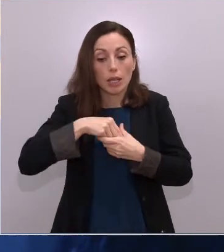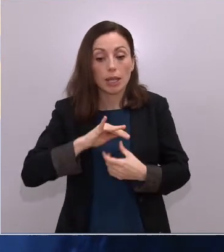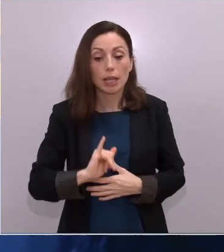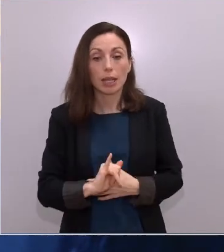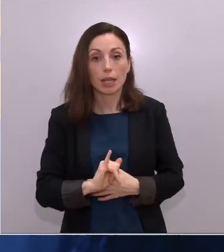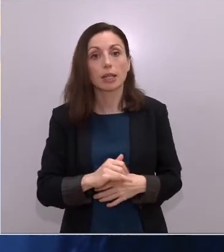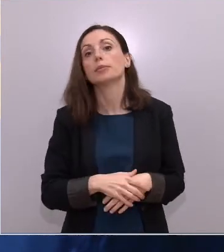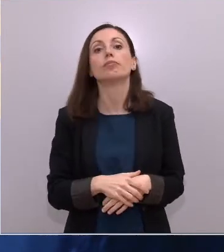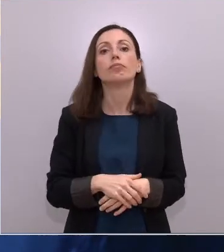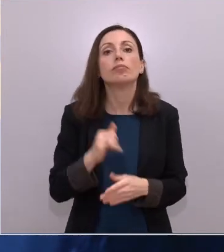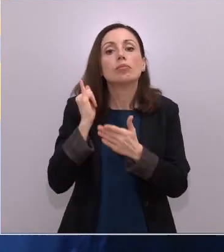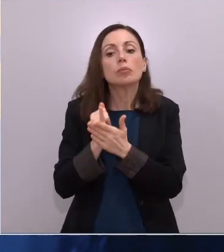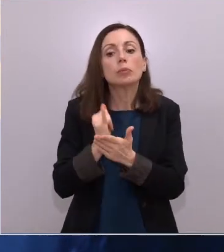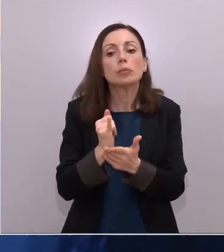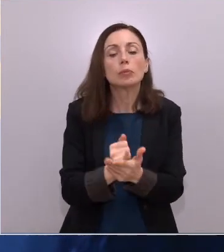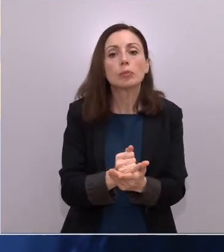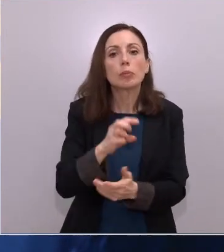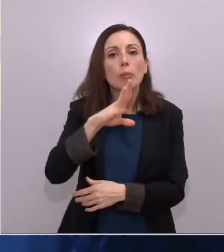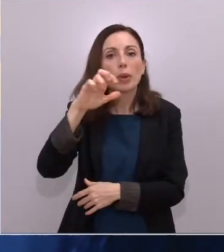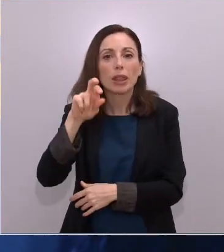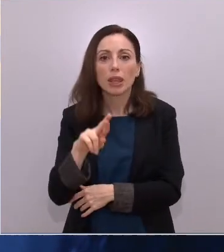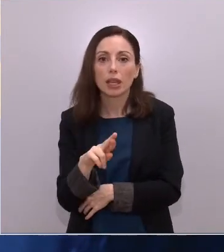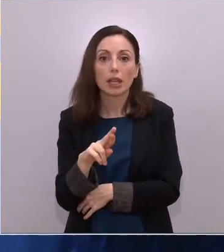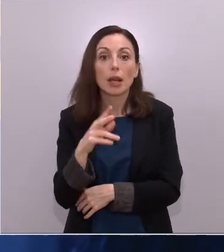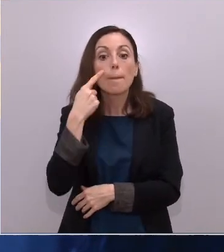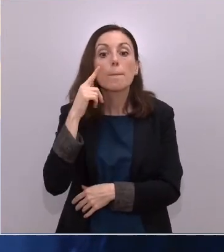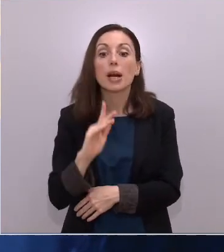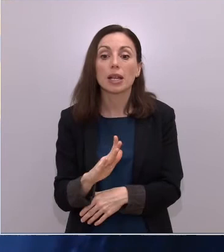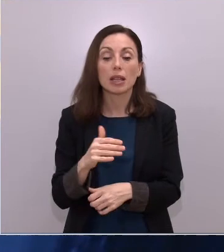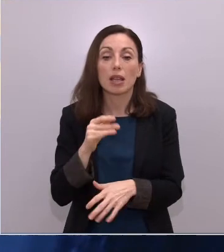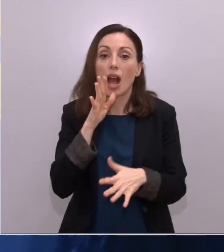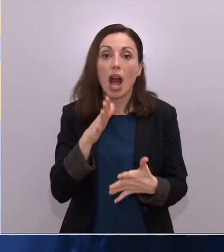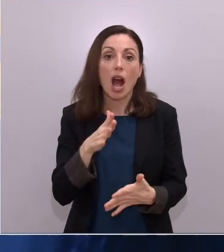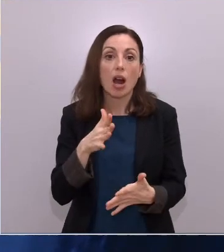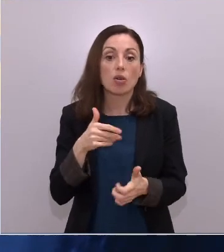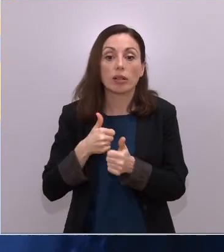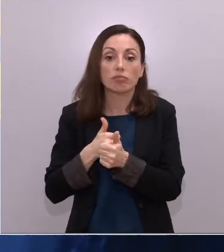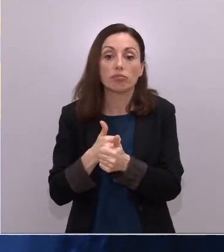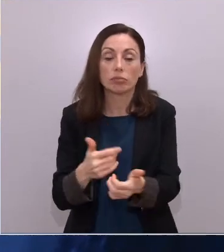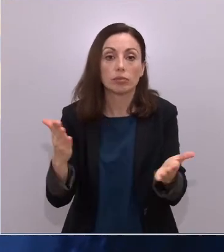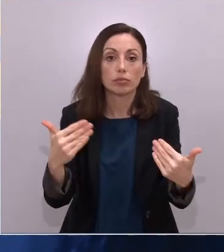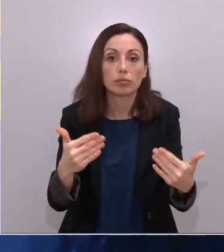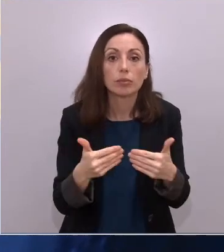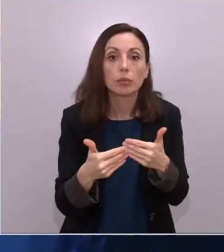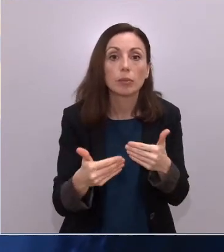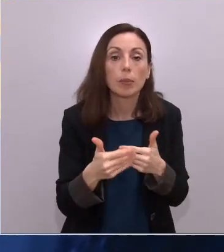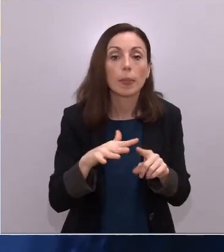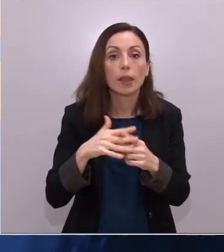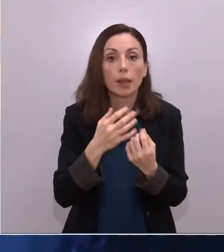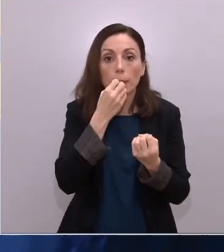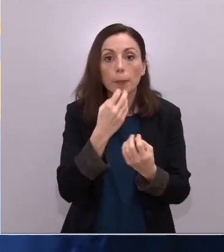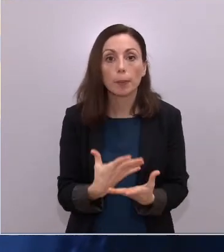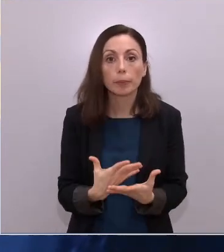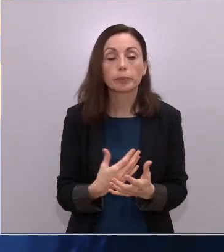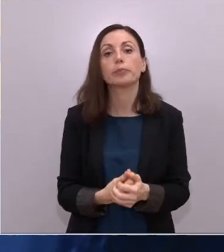24 y 48 horas se hacen a todos los test PCR. Ya no hay casos en principio que estemos siguiendo y se intenta que todo se diagnostique lo antes posible y sobre todo